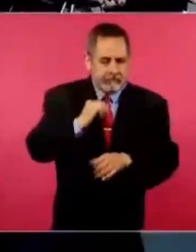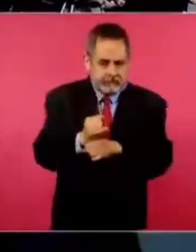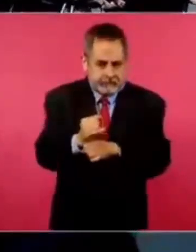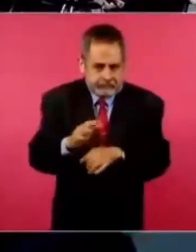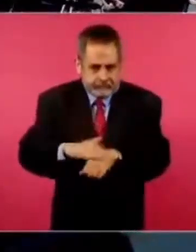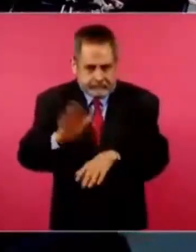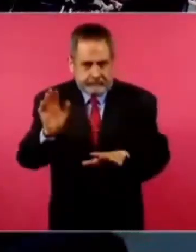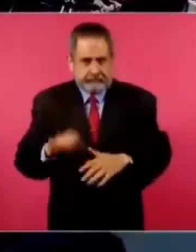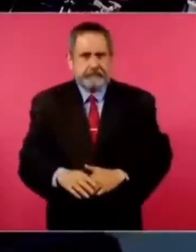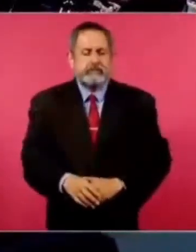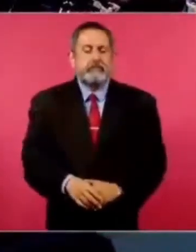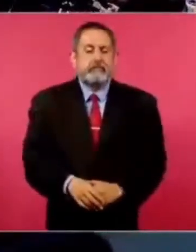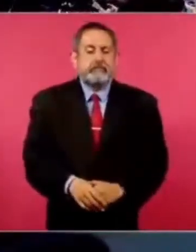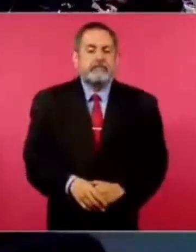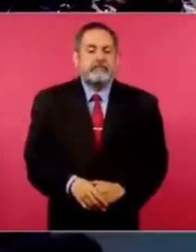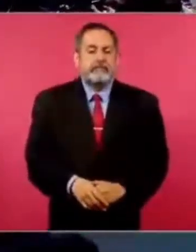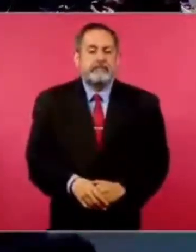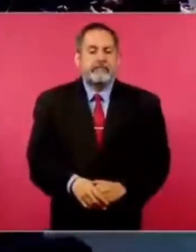más.